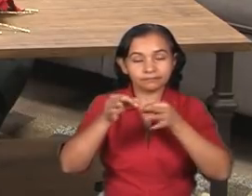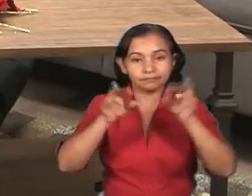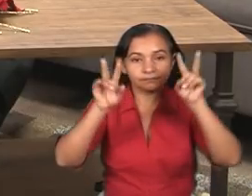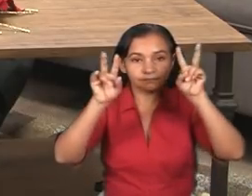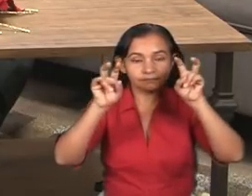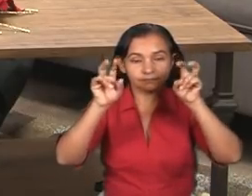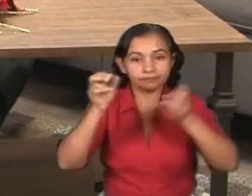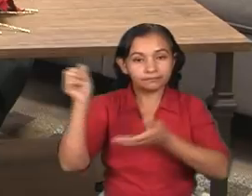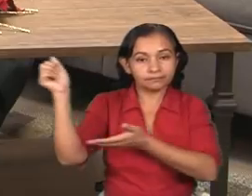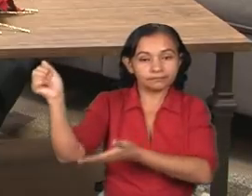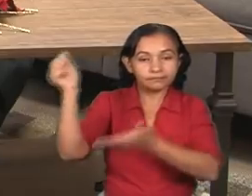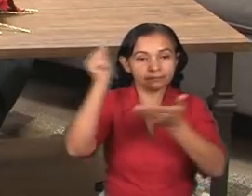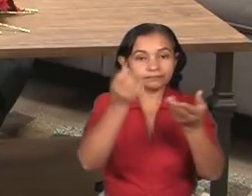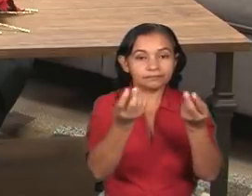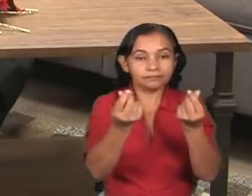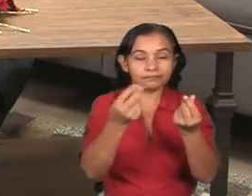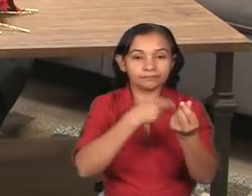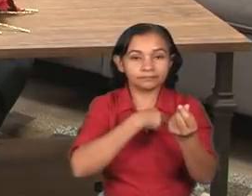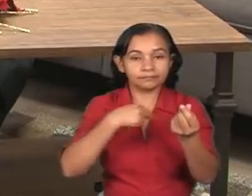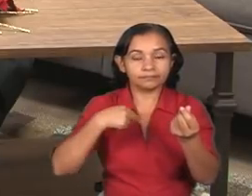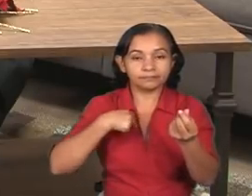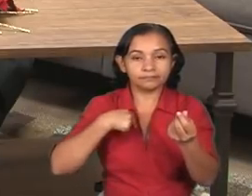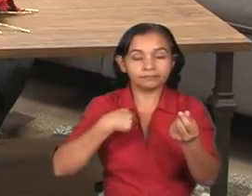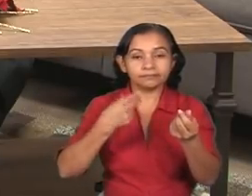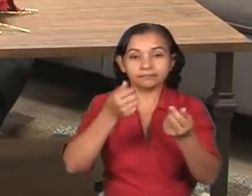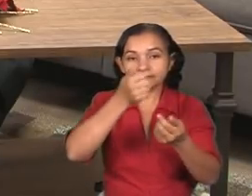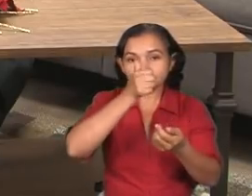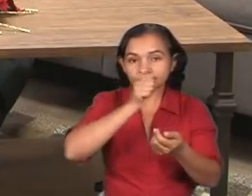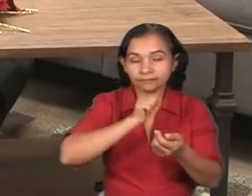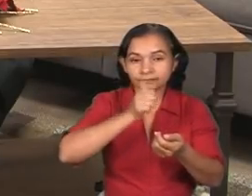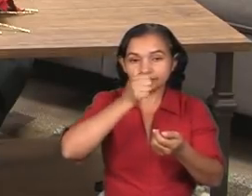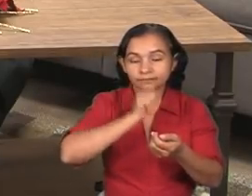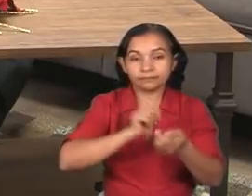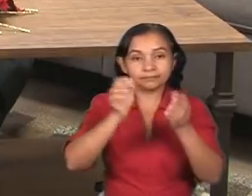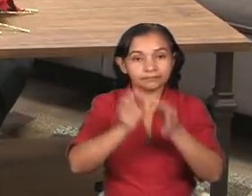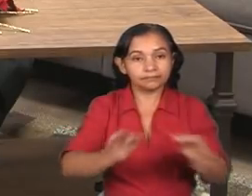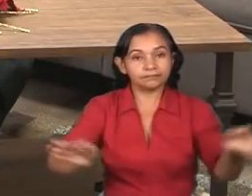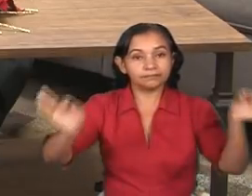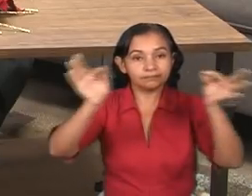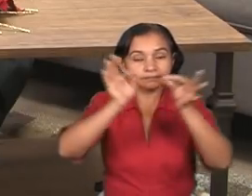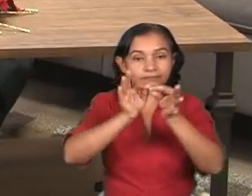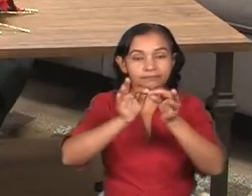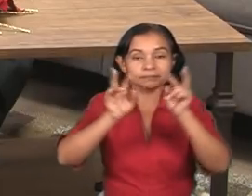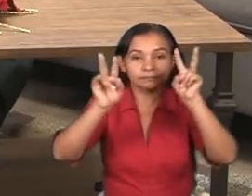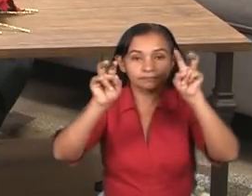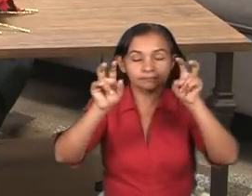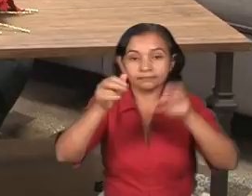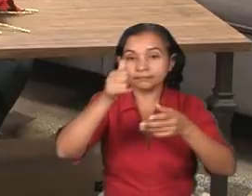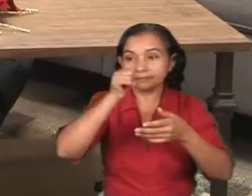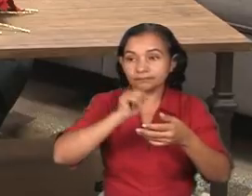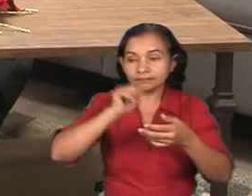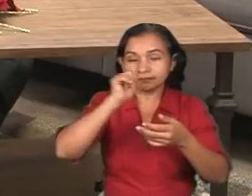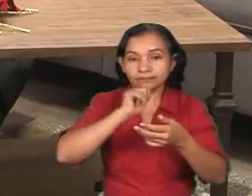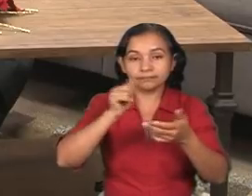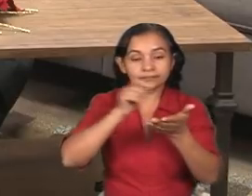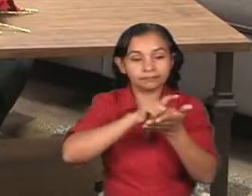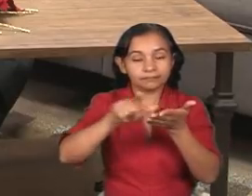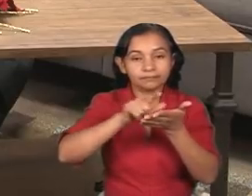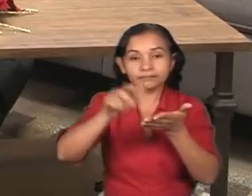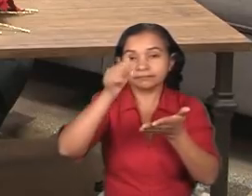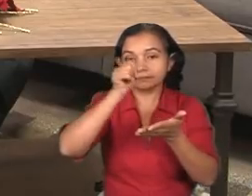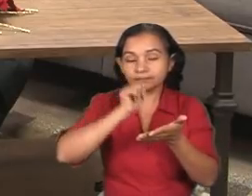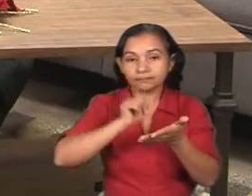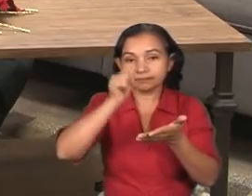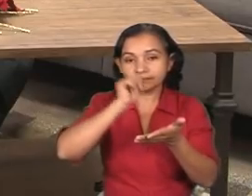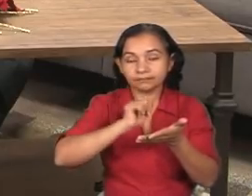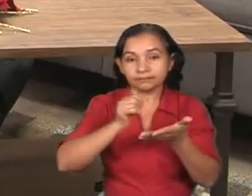proceso de inversión social que se ha realizado en función del agua potable y lo importante que es ese otro aspecto, alcantarillado y saneamiento